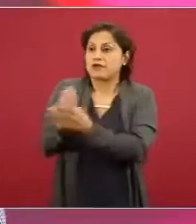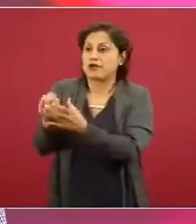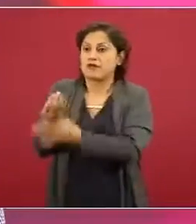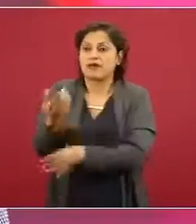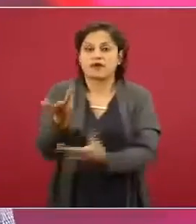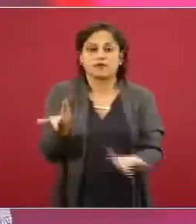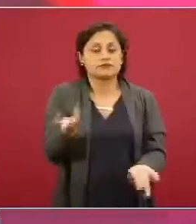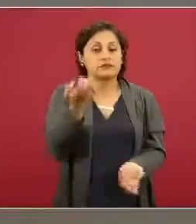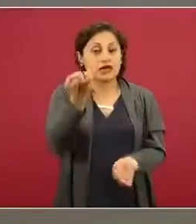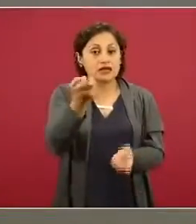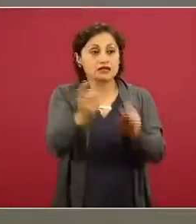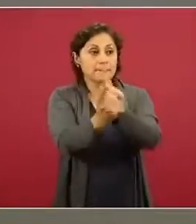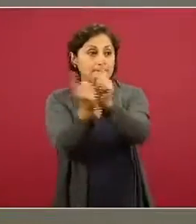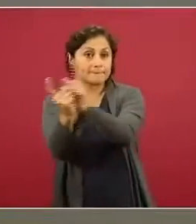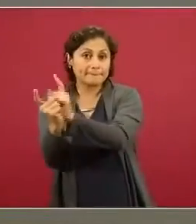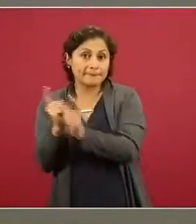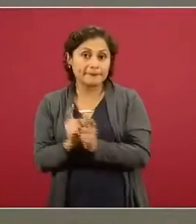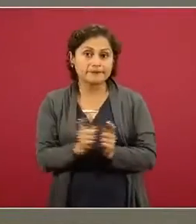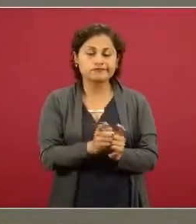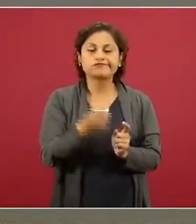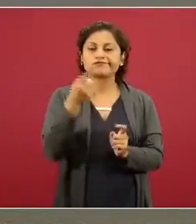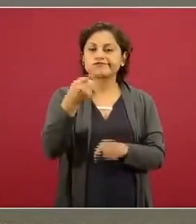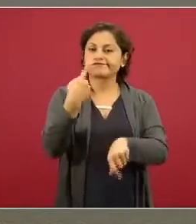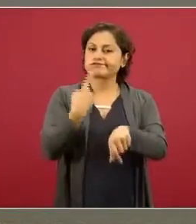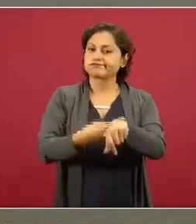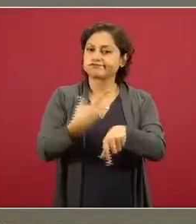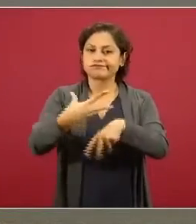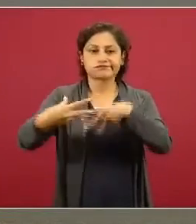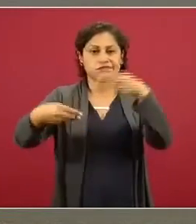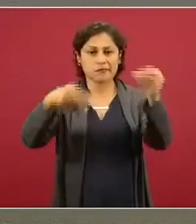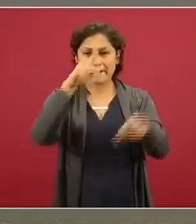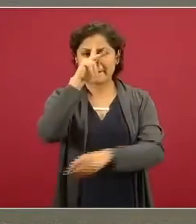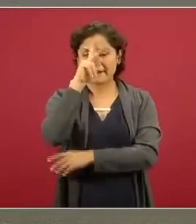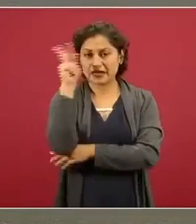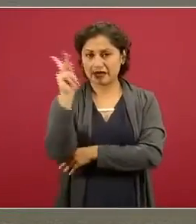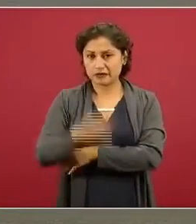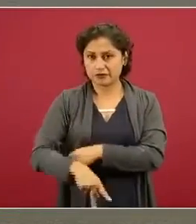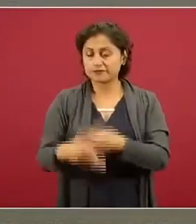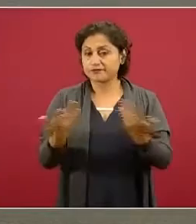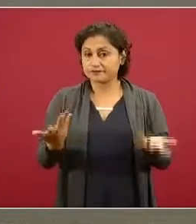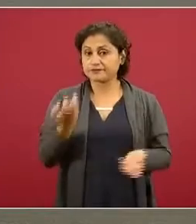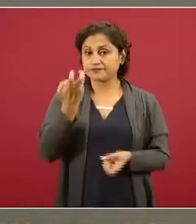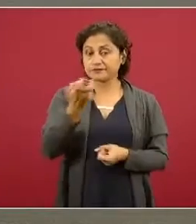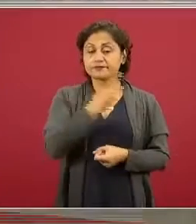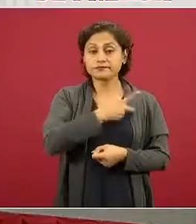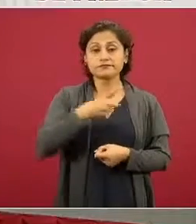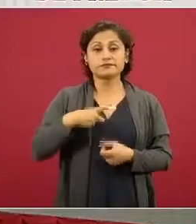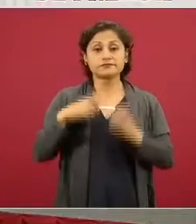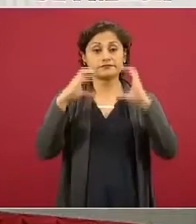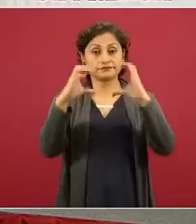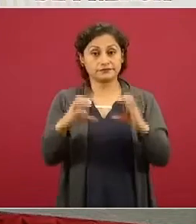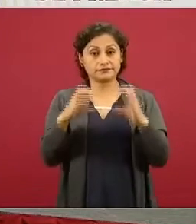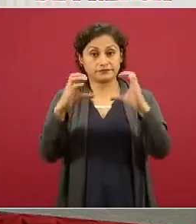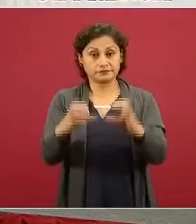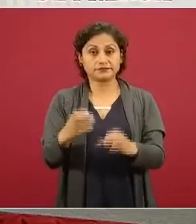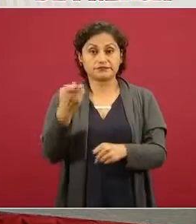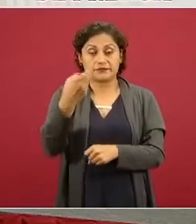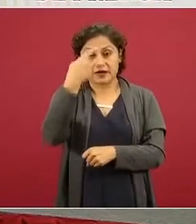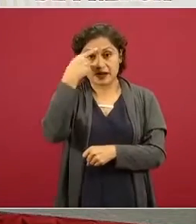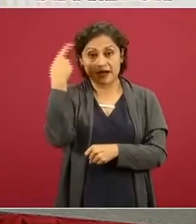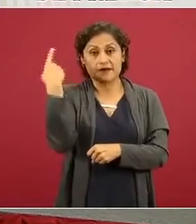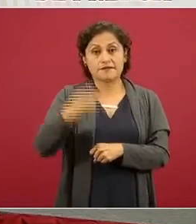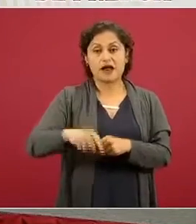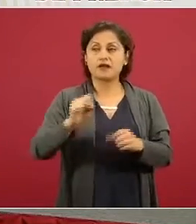vehículo principal de que impulsa contagios y transmisión y la curva epidémica. Entonces, eso es lo que